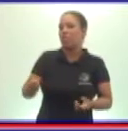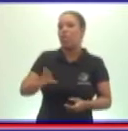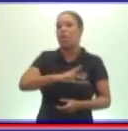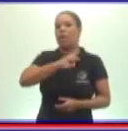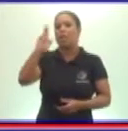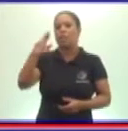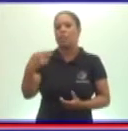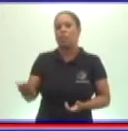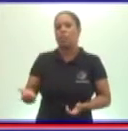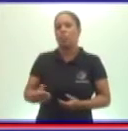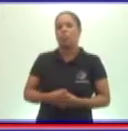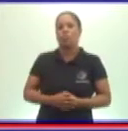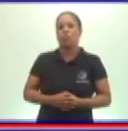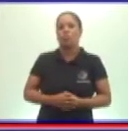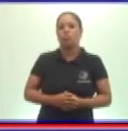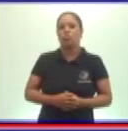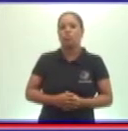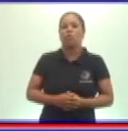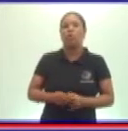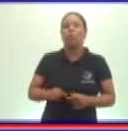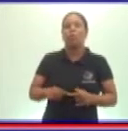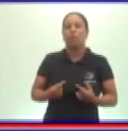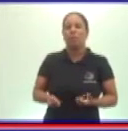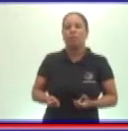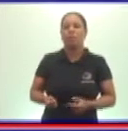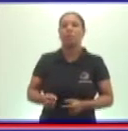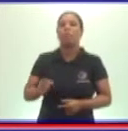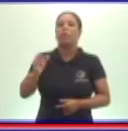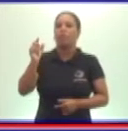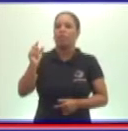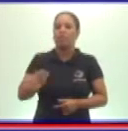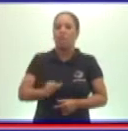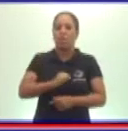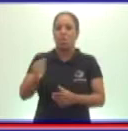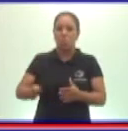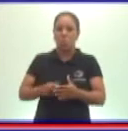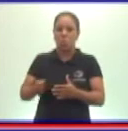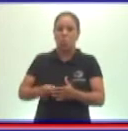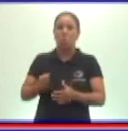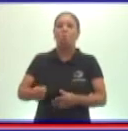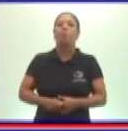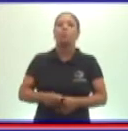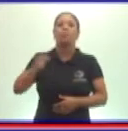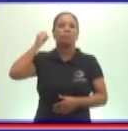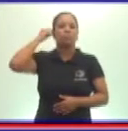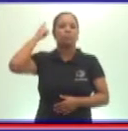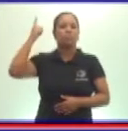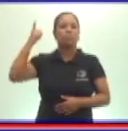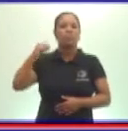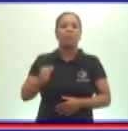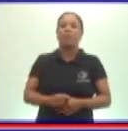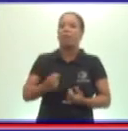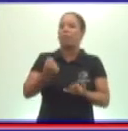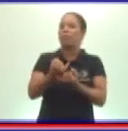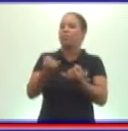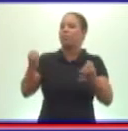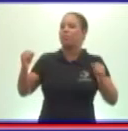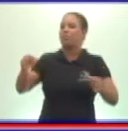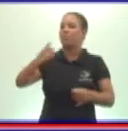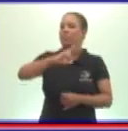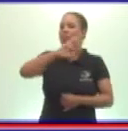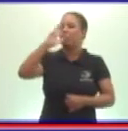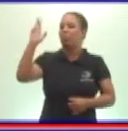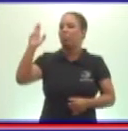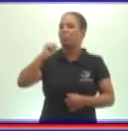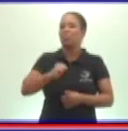por ideales independentistas, democráticos y revolucionarios. En ellos se expresa defensa de la revolución. Vean cómo los ideales